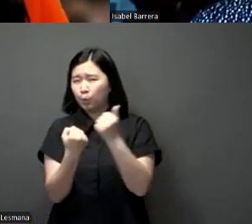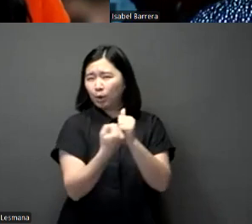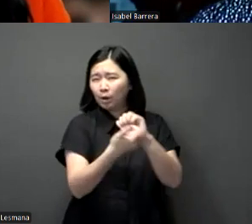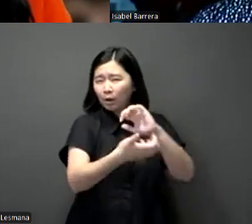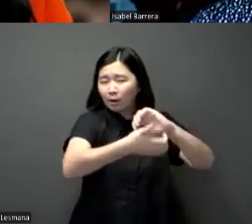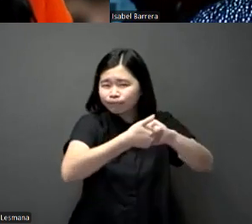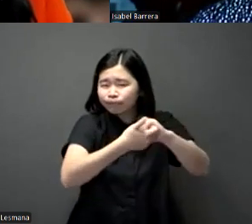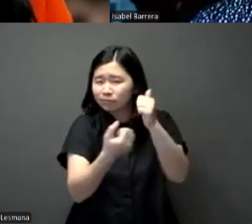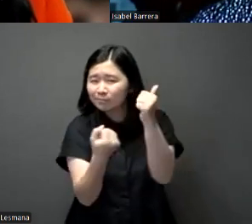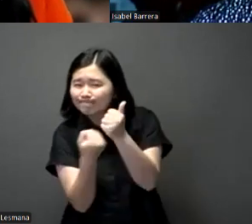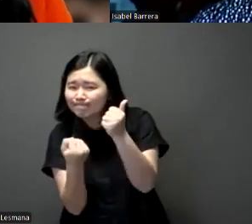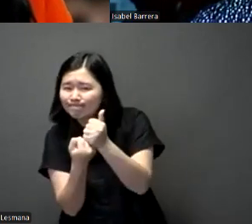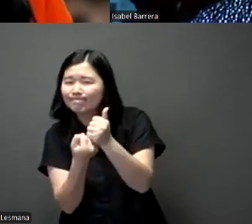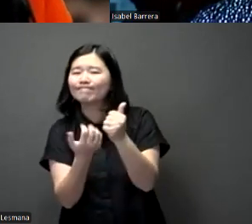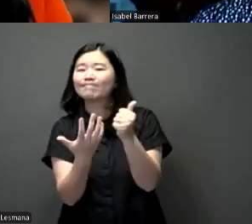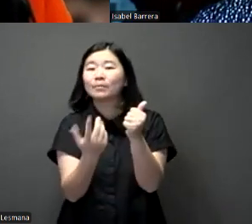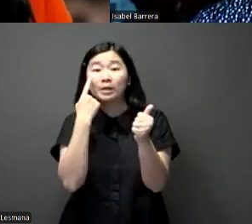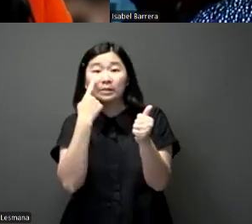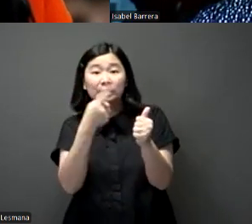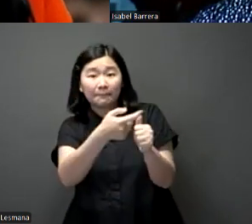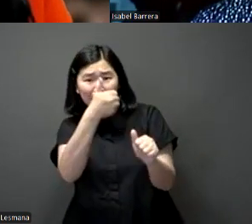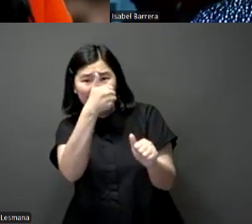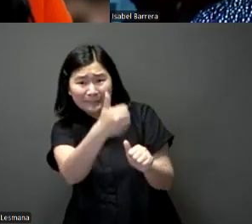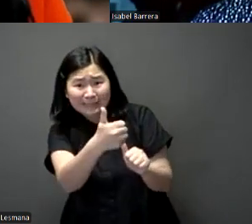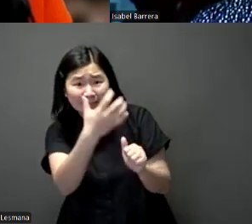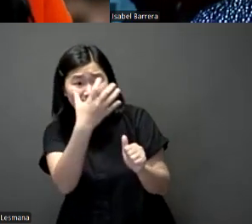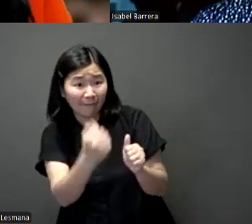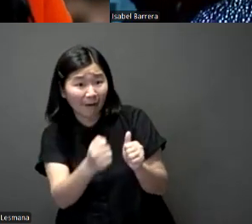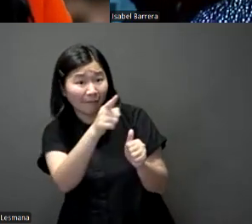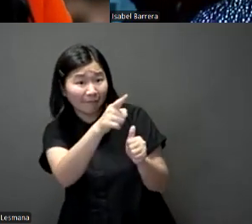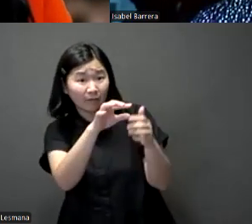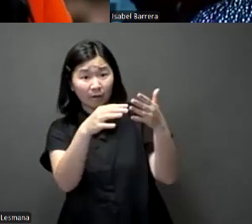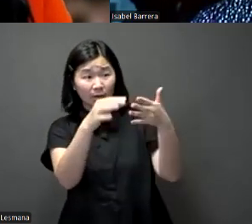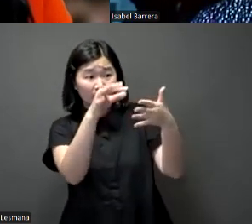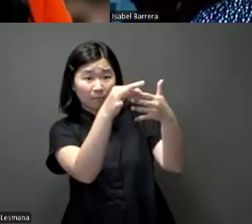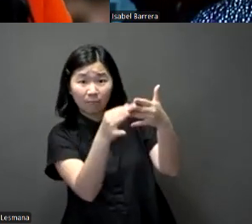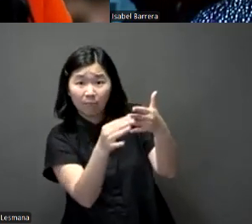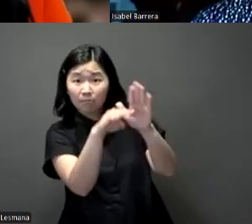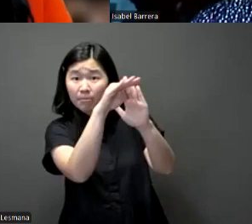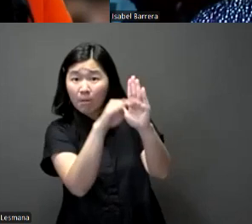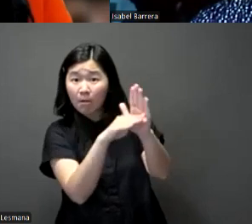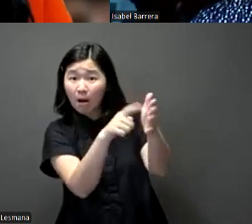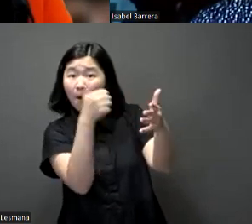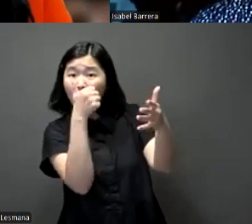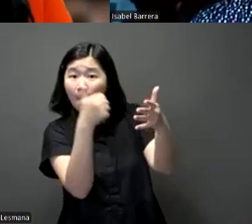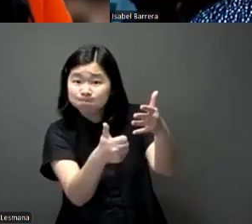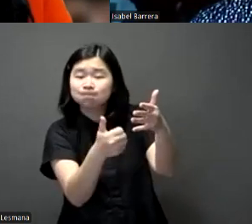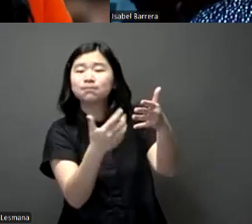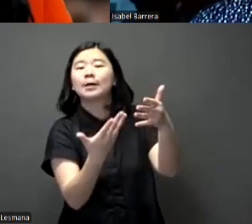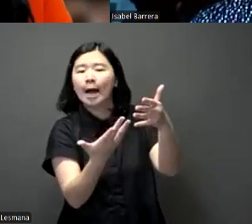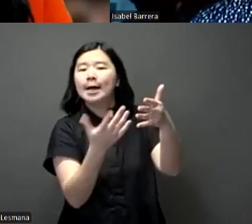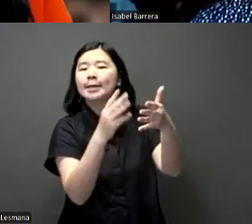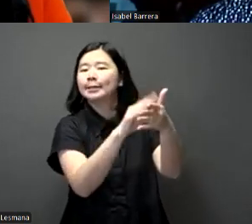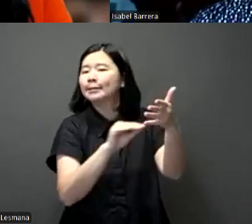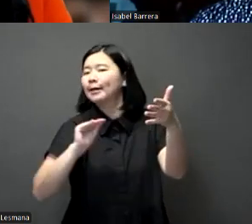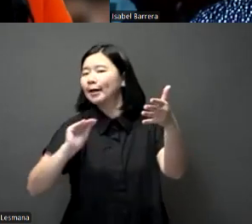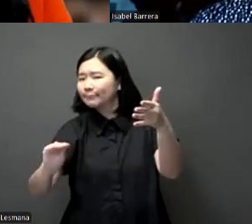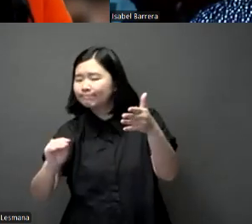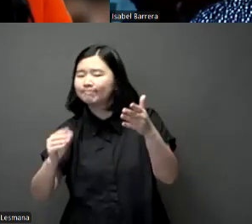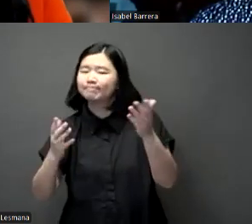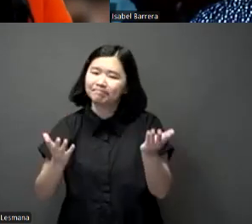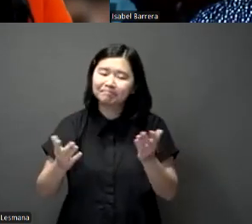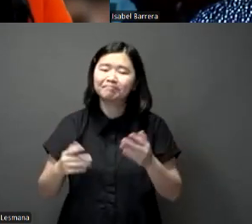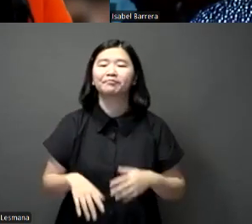esas intervenciones es más difícil y más lento acelerarlo. Entonces, nosotros estamos trabajando desde el Programa Regional de